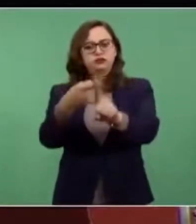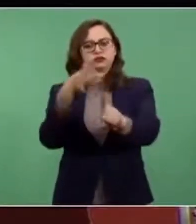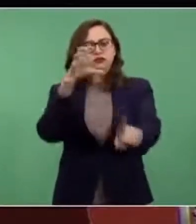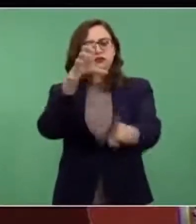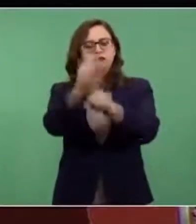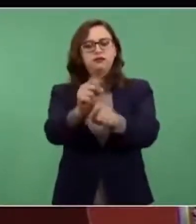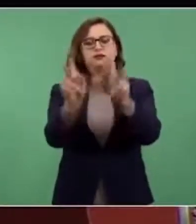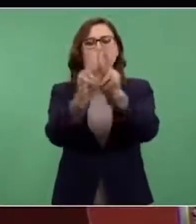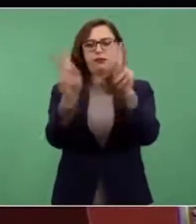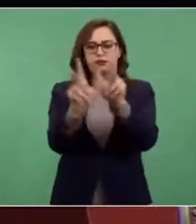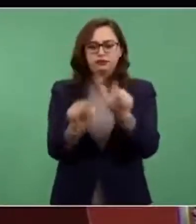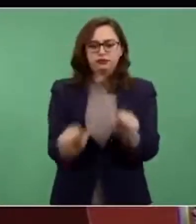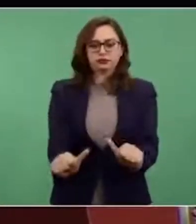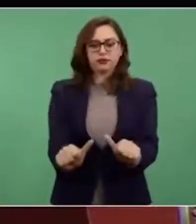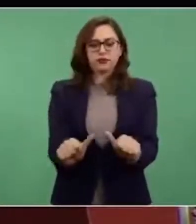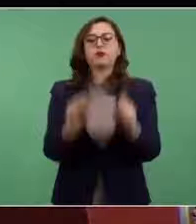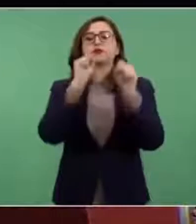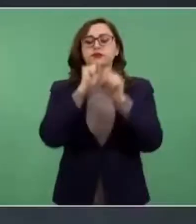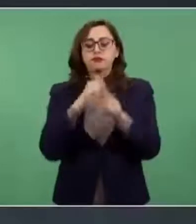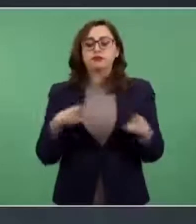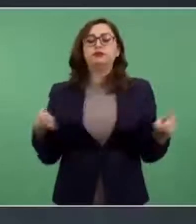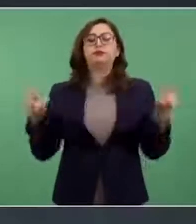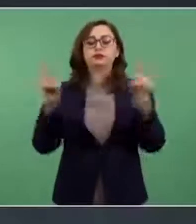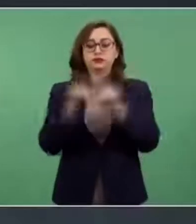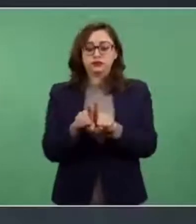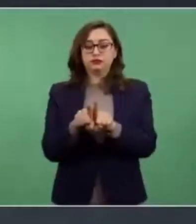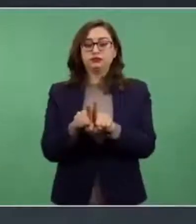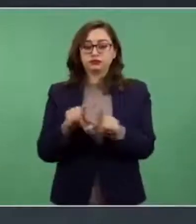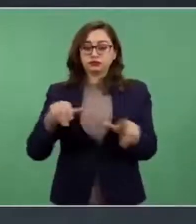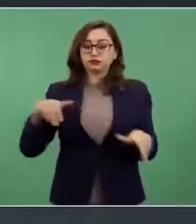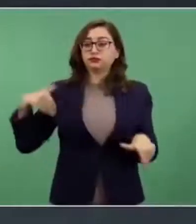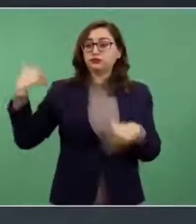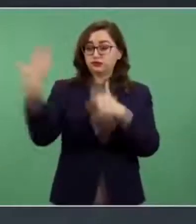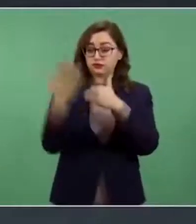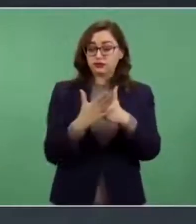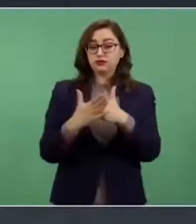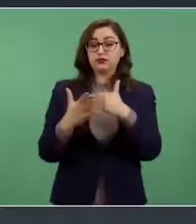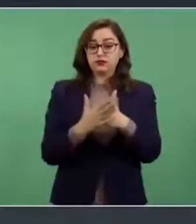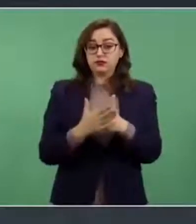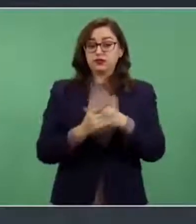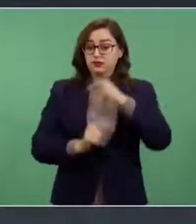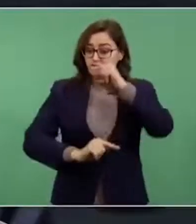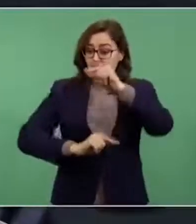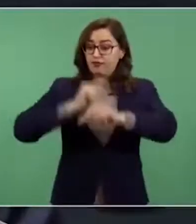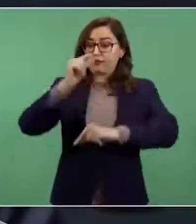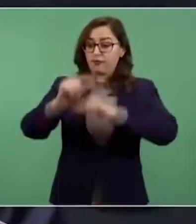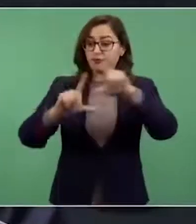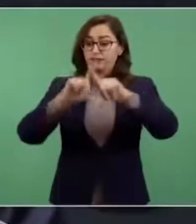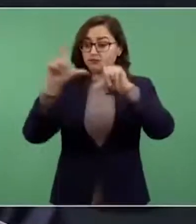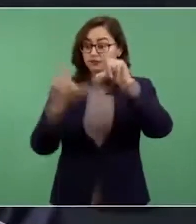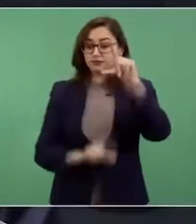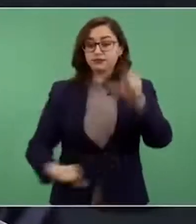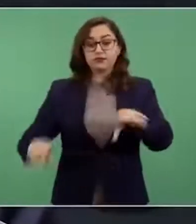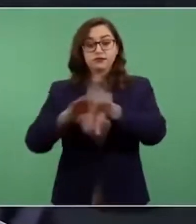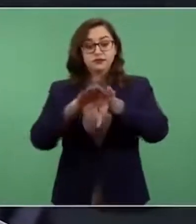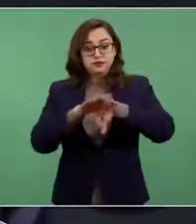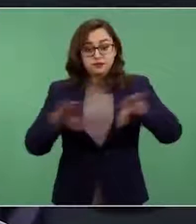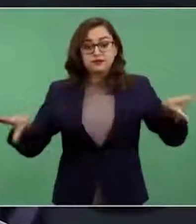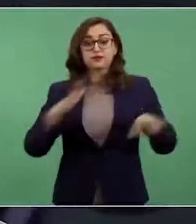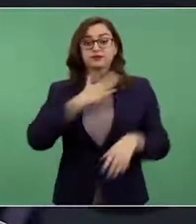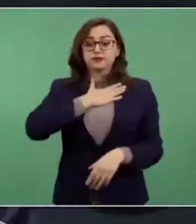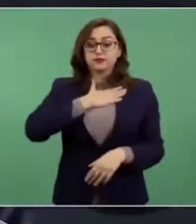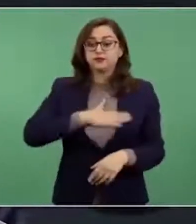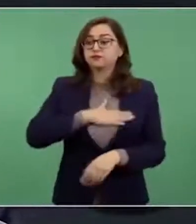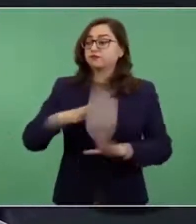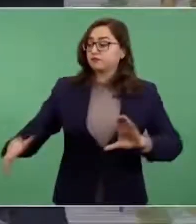se encamina a ser una república justa, igualitaria, democrática y fraterna.